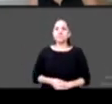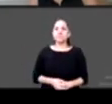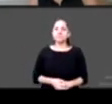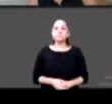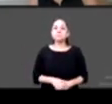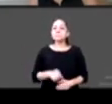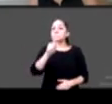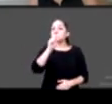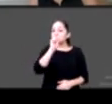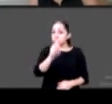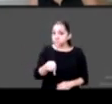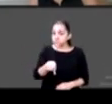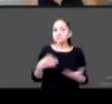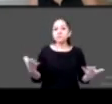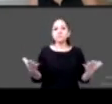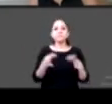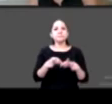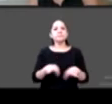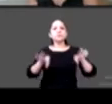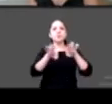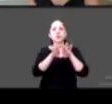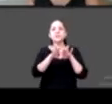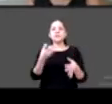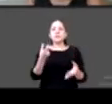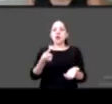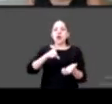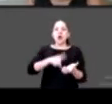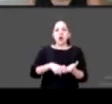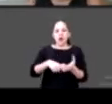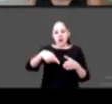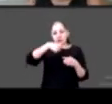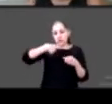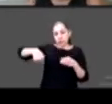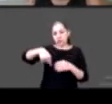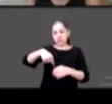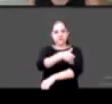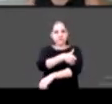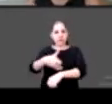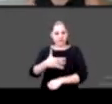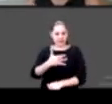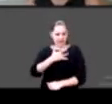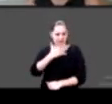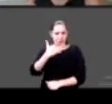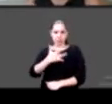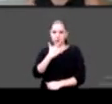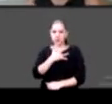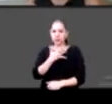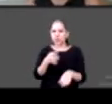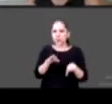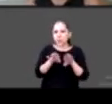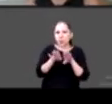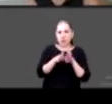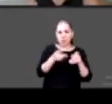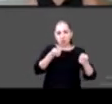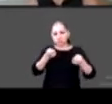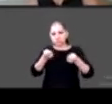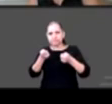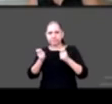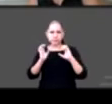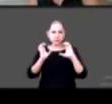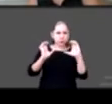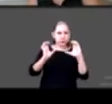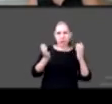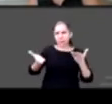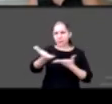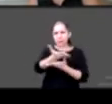entonces, ¿cómo manejamos las emociones en la familia? Tenemos también que ver, yo creo que no estoy hablando